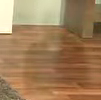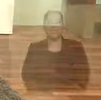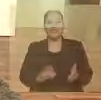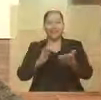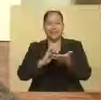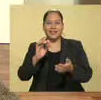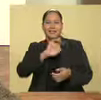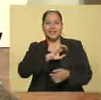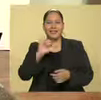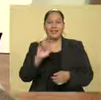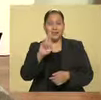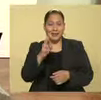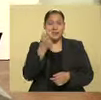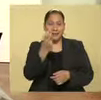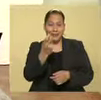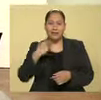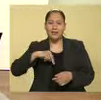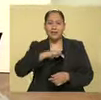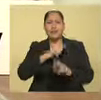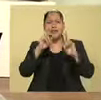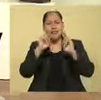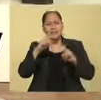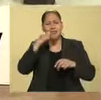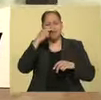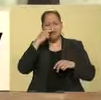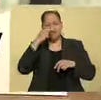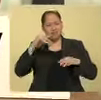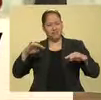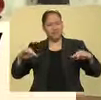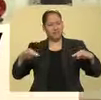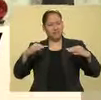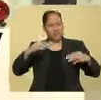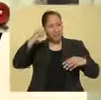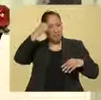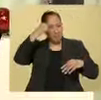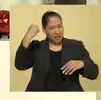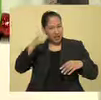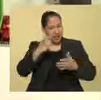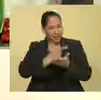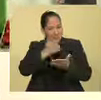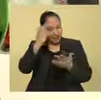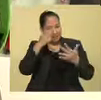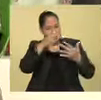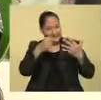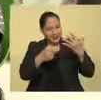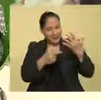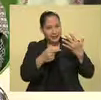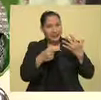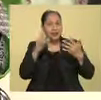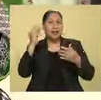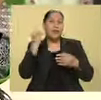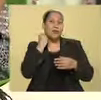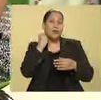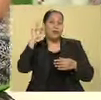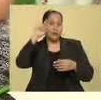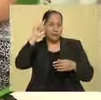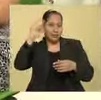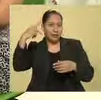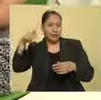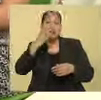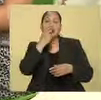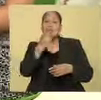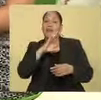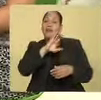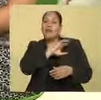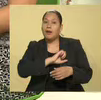Gracias, mi querido Juanra. Así es, vamos a hablar de la vanidad, ese pecado capital, ese pecado que en El Abogado del Diablo dijo que era su favorito,